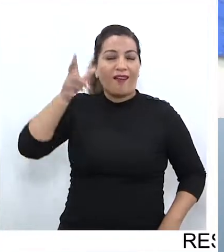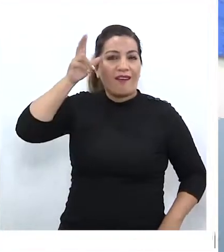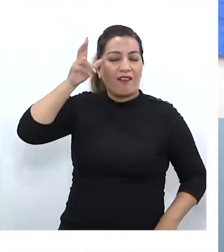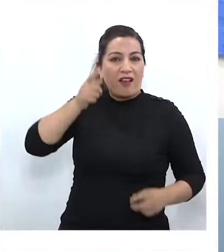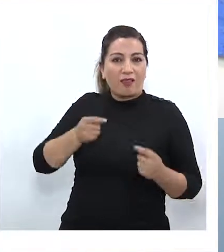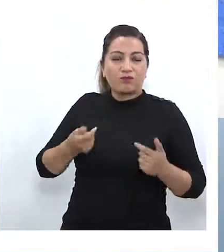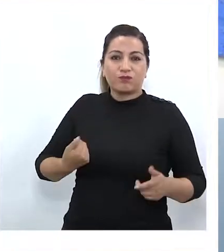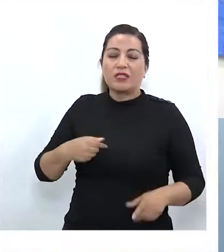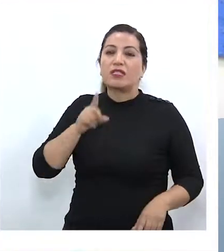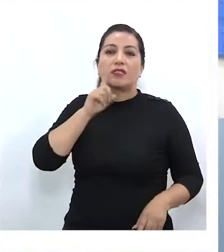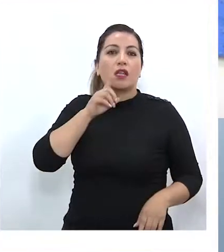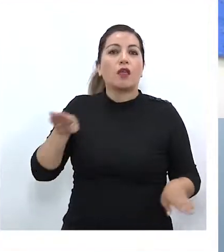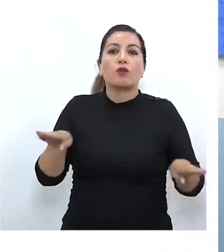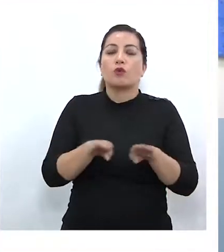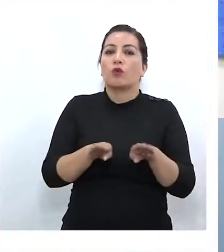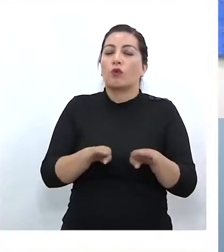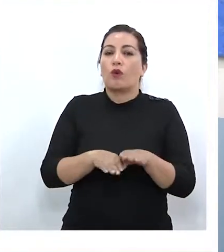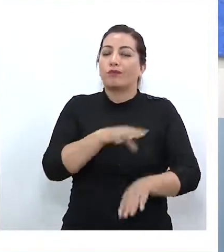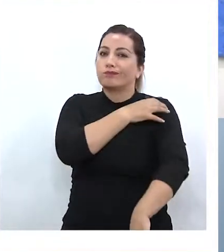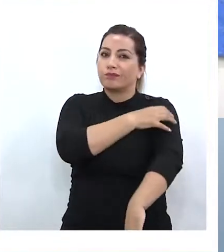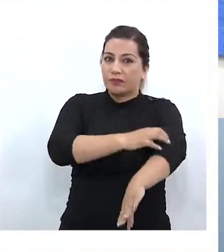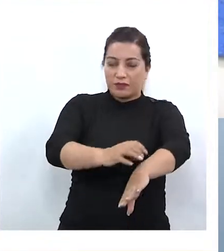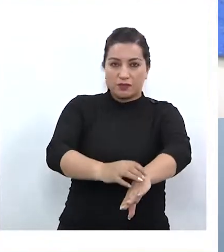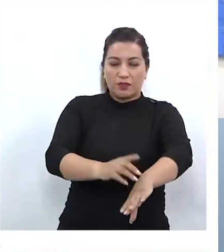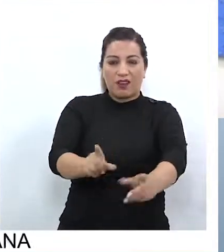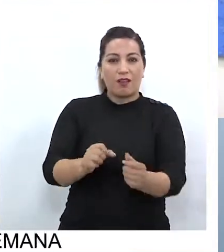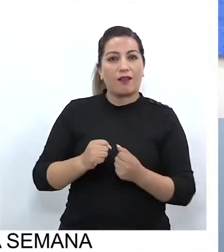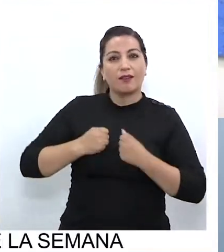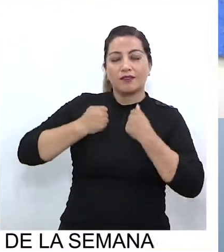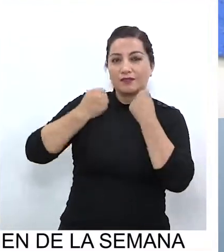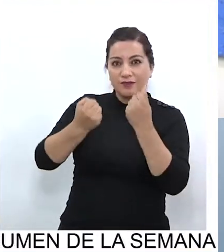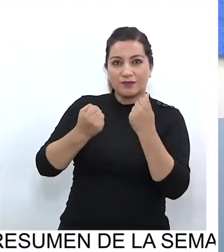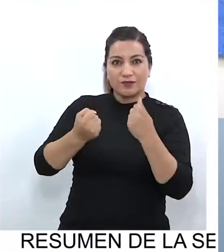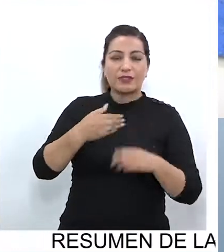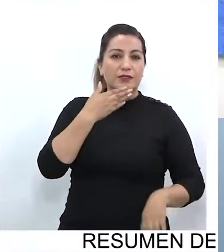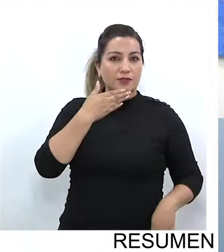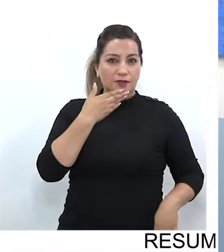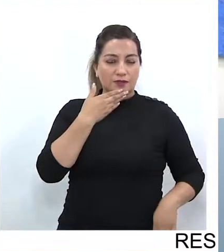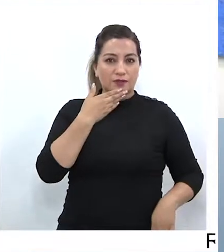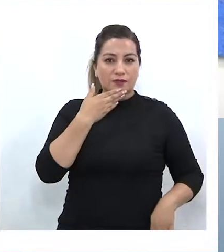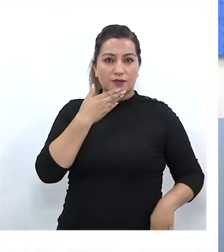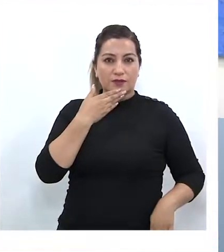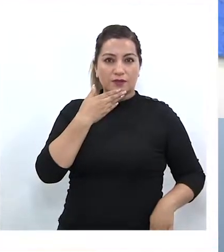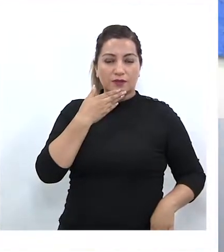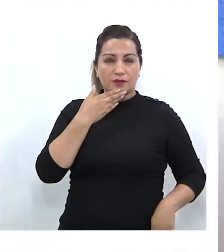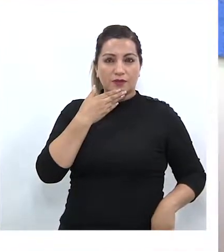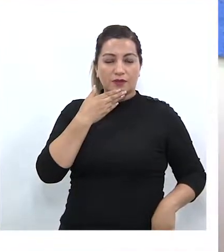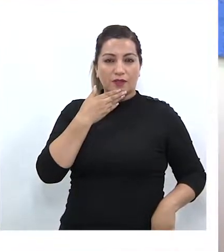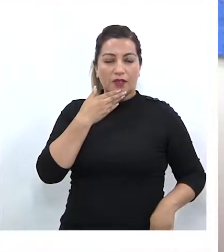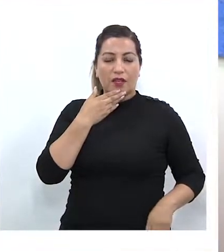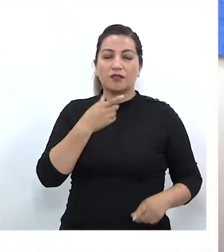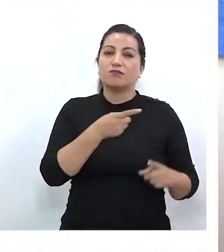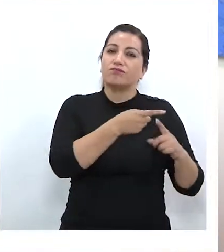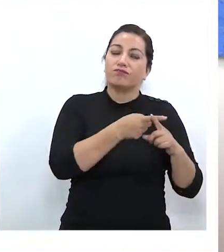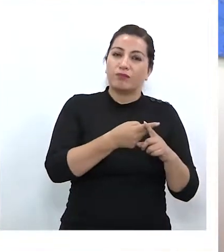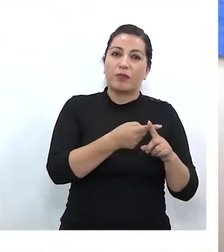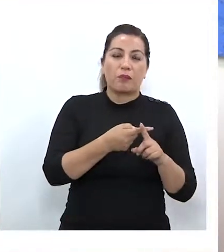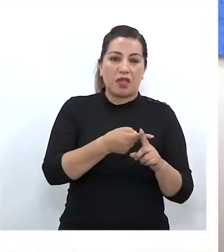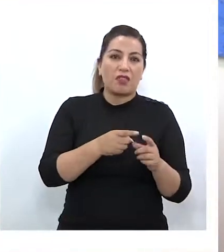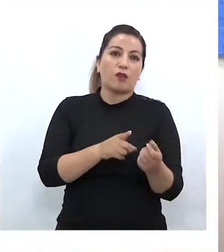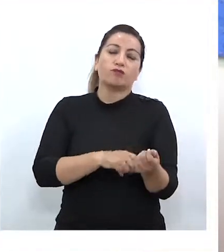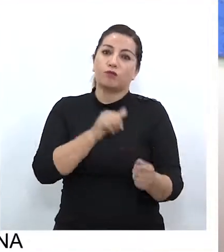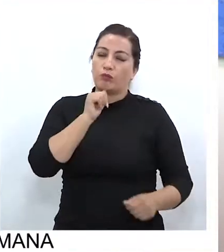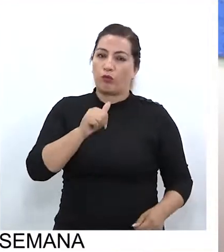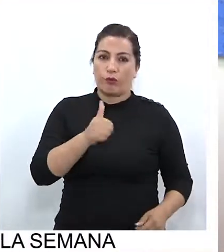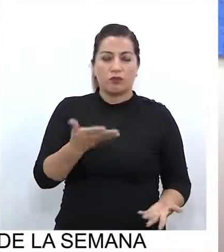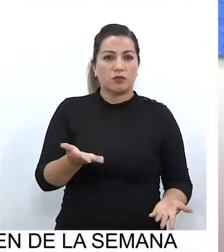talentos no estén distribuidos por igual en todo el país y que el esfuerzo esté también en todos los segmentos sociales. Para, en